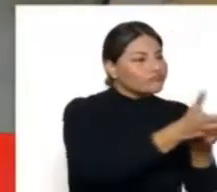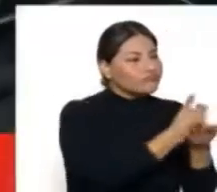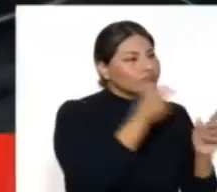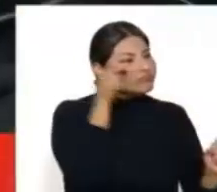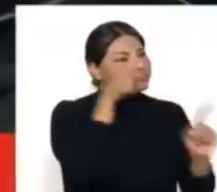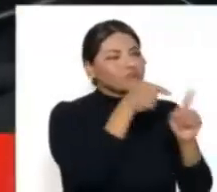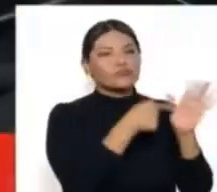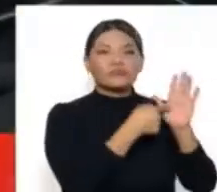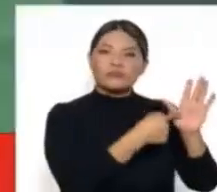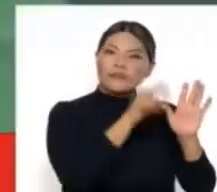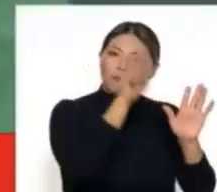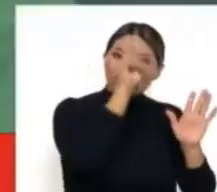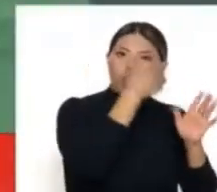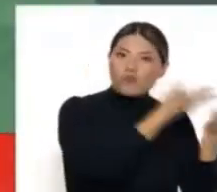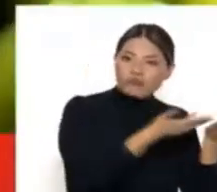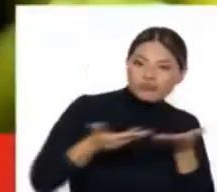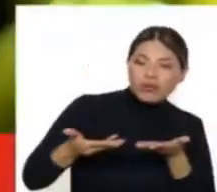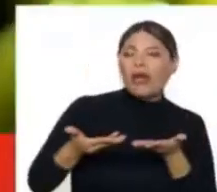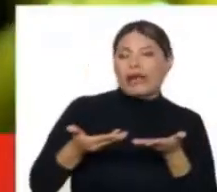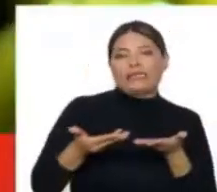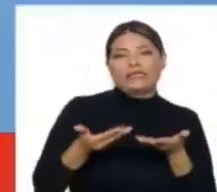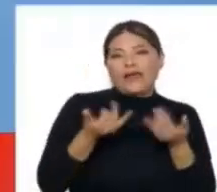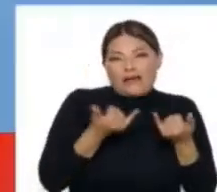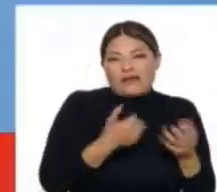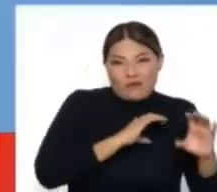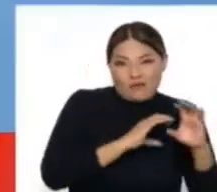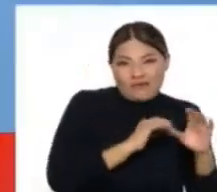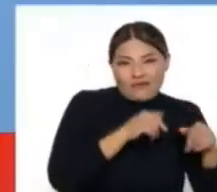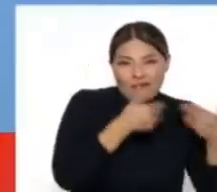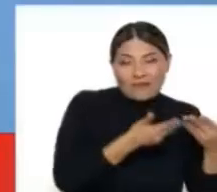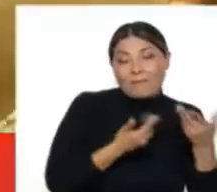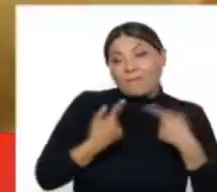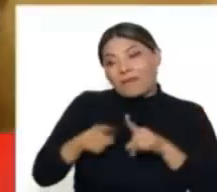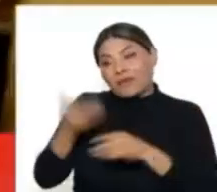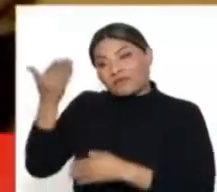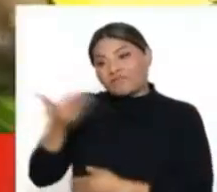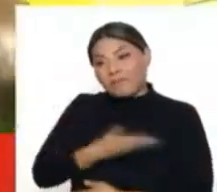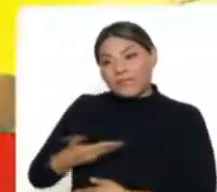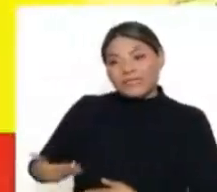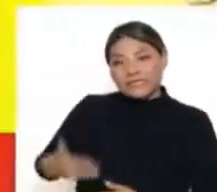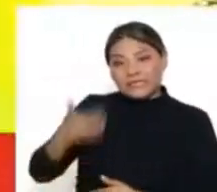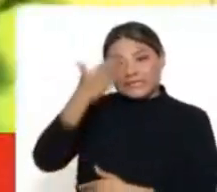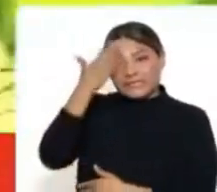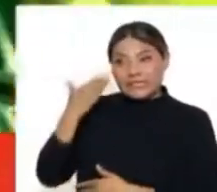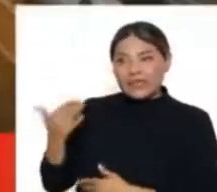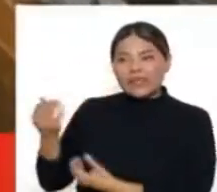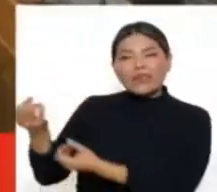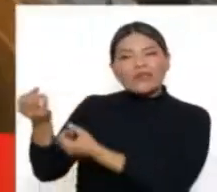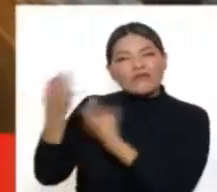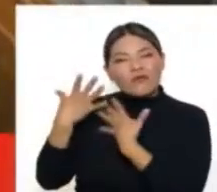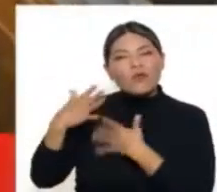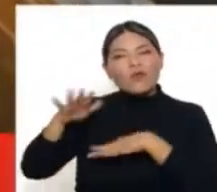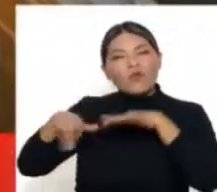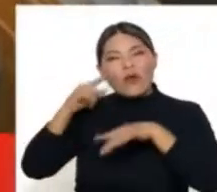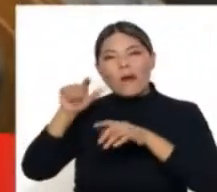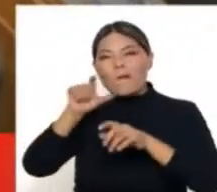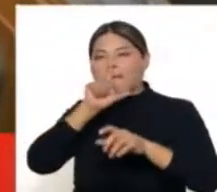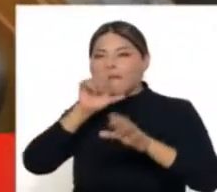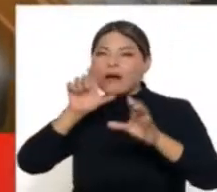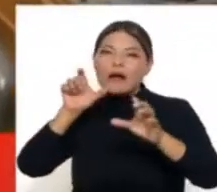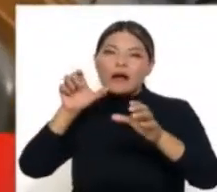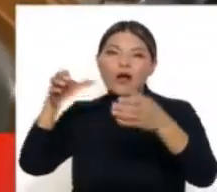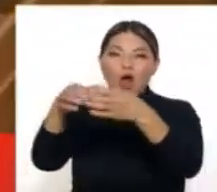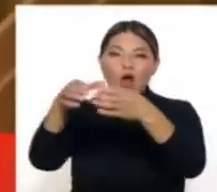la seguridad de nuestro país. Sin embargo, la mandataria aseguró que recibió información sobre posibles influencias para